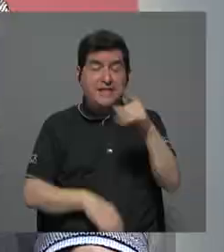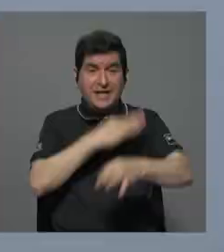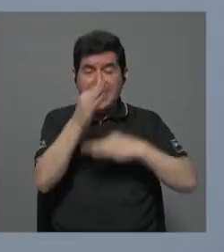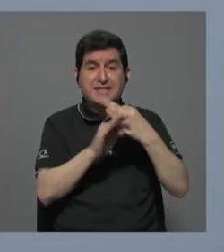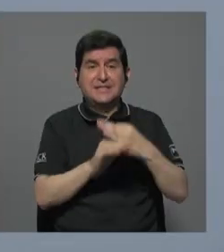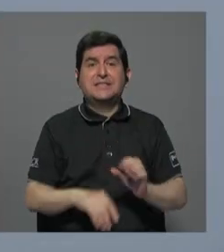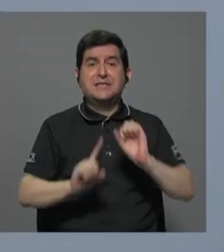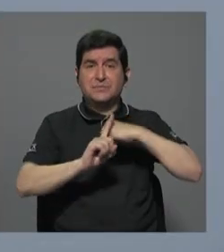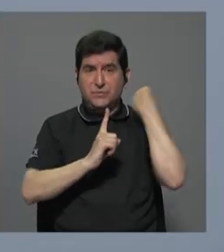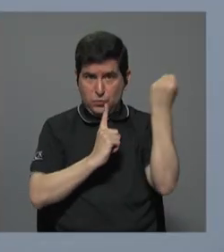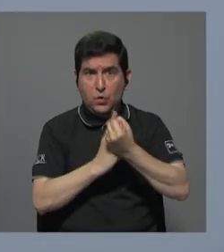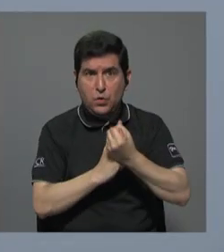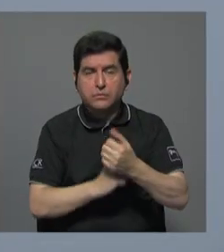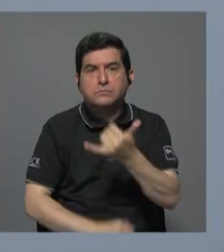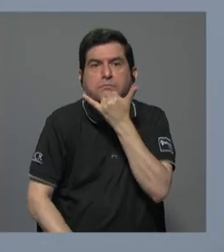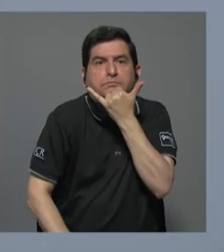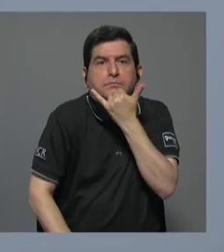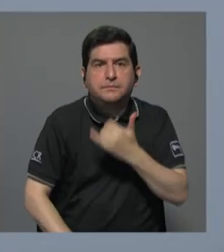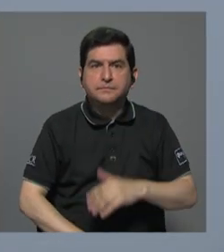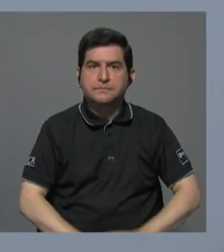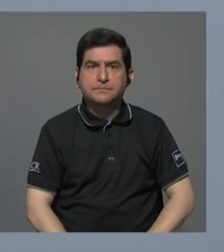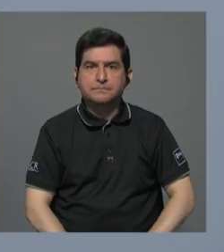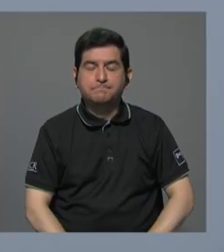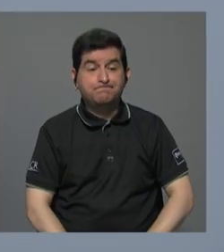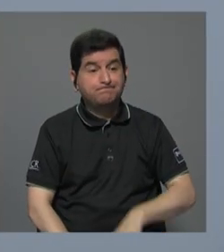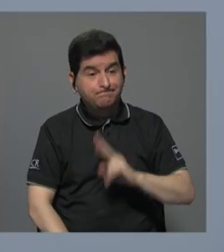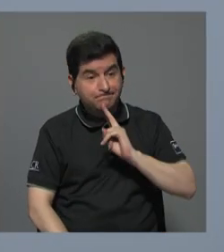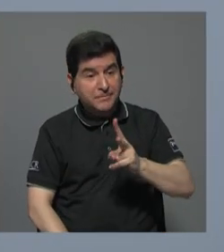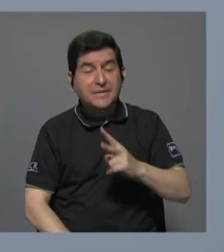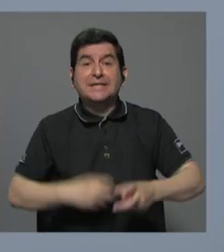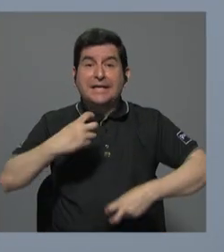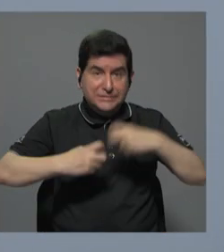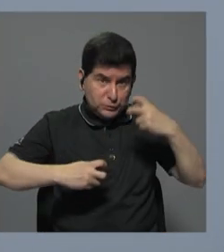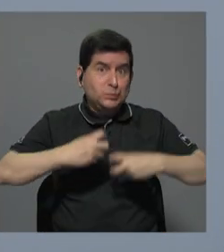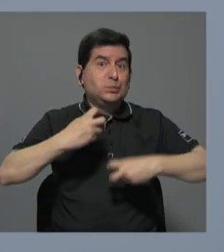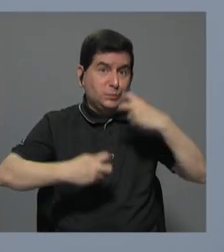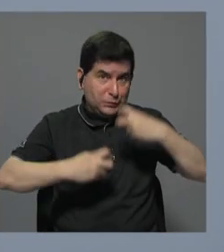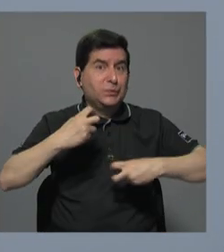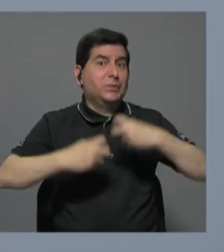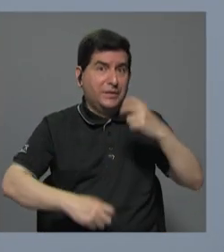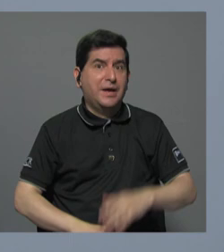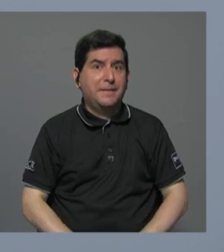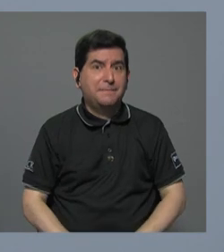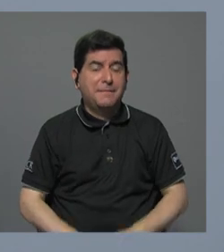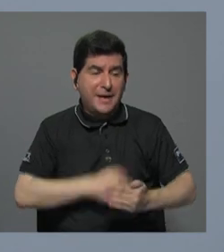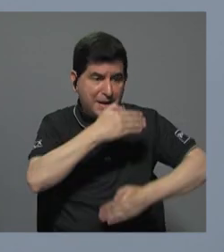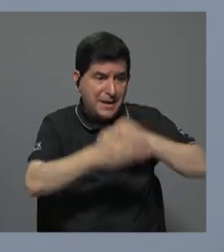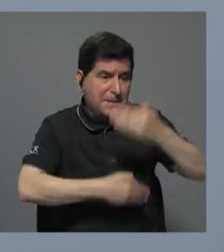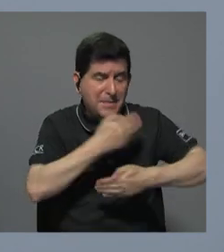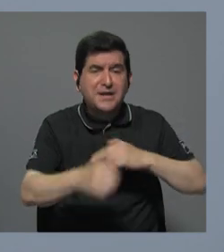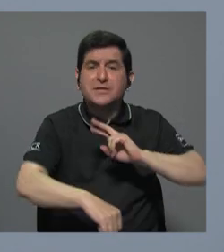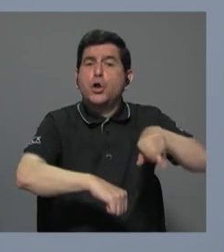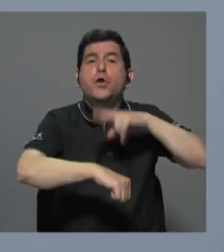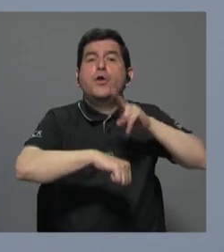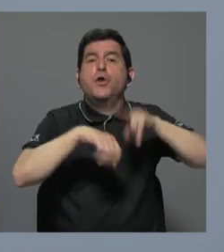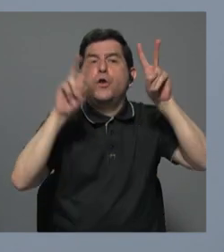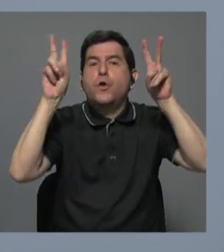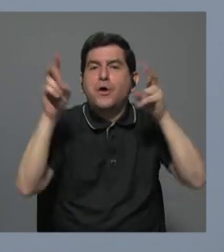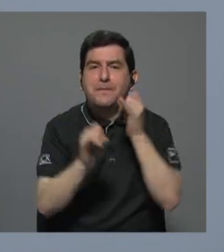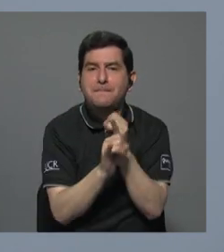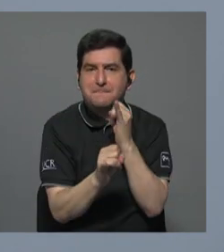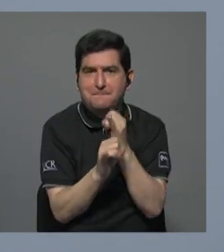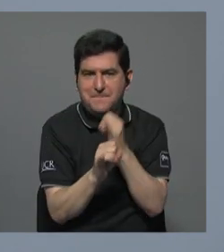naturaleza resulta realmente problemático desde el punto de vista de gestión habitual de las